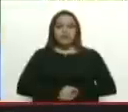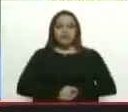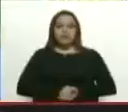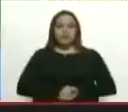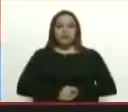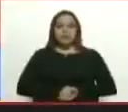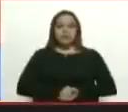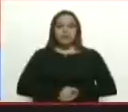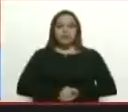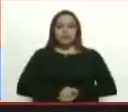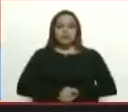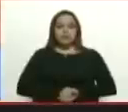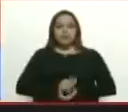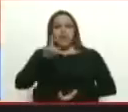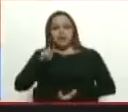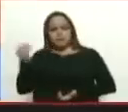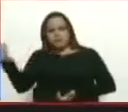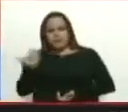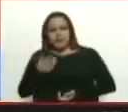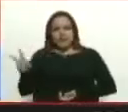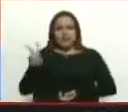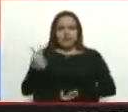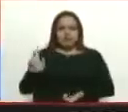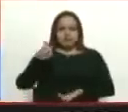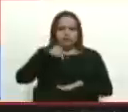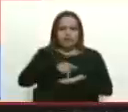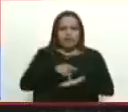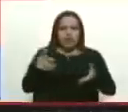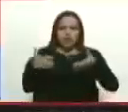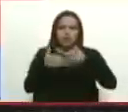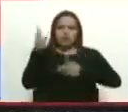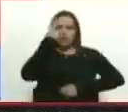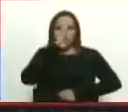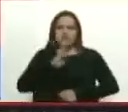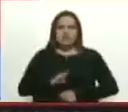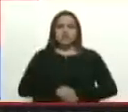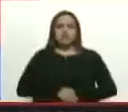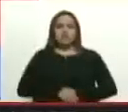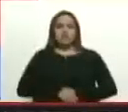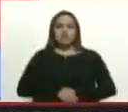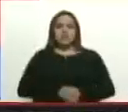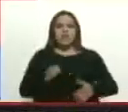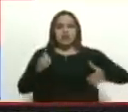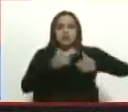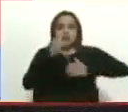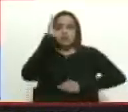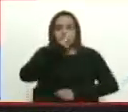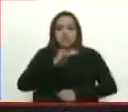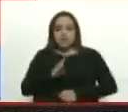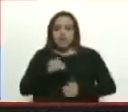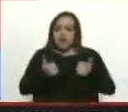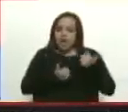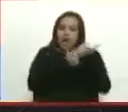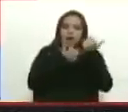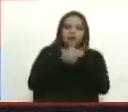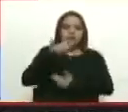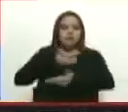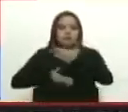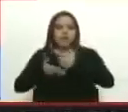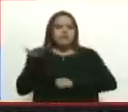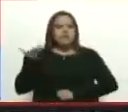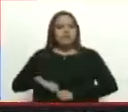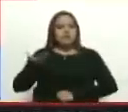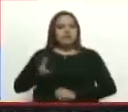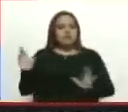También estuvo aquí en Venezuela la visita de una delegación brasileña, de la Agencia Brasileña de Cooperación,